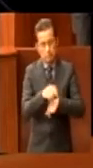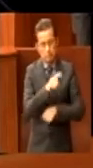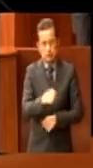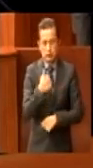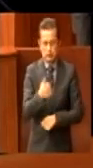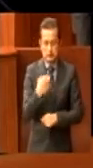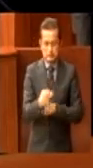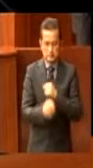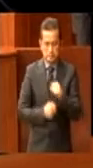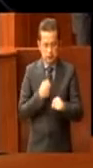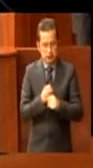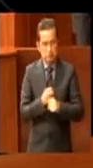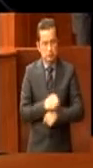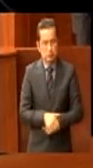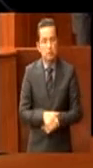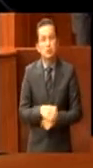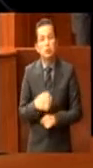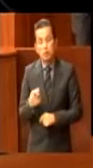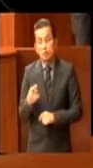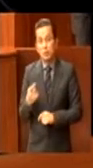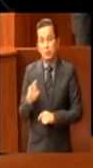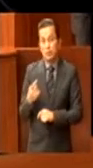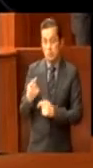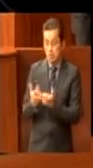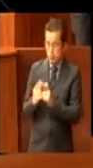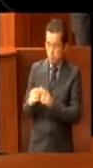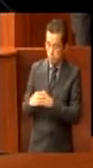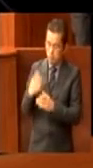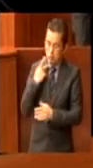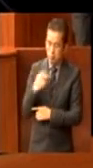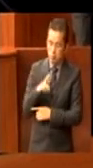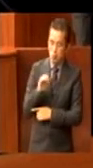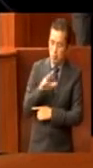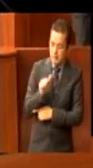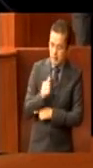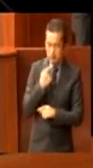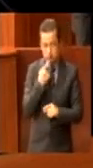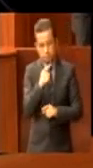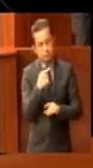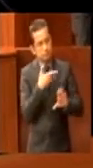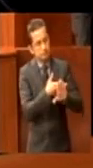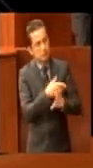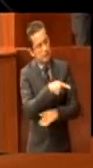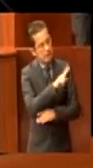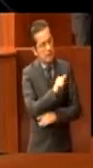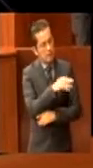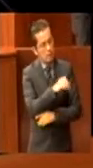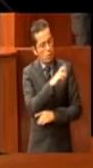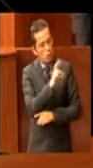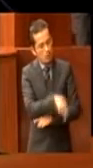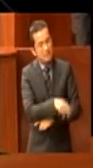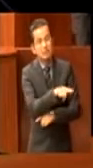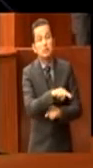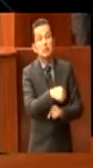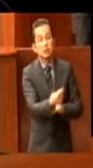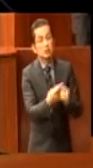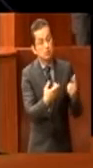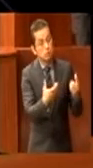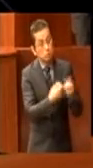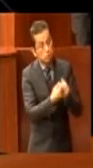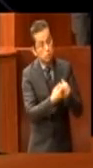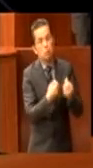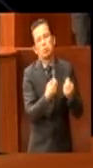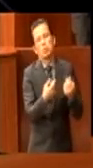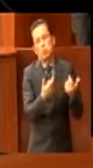este año promovido por morena en contra de carla jimena morell islas candidata diputado federal postulada por la coalición 'todos por